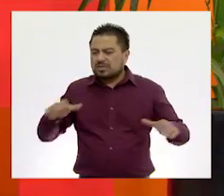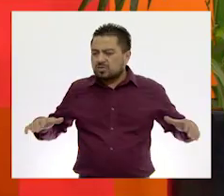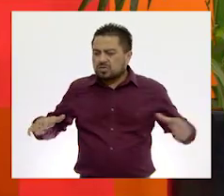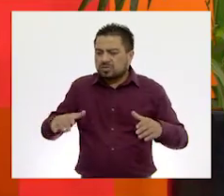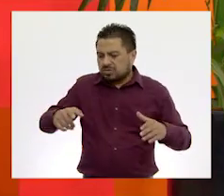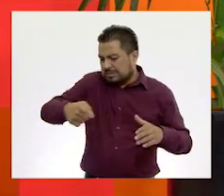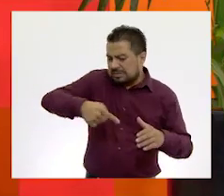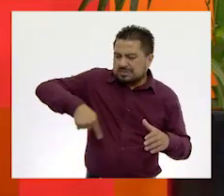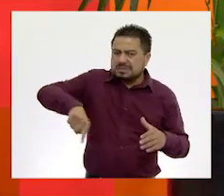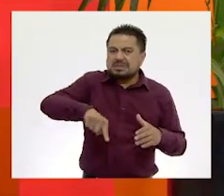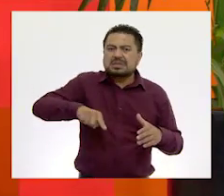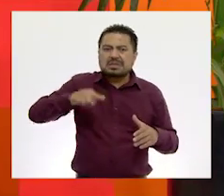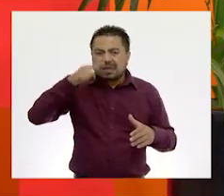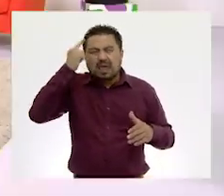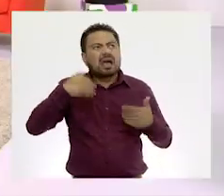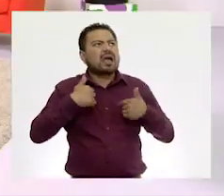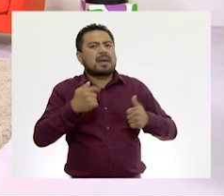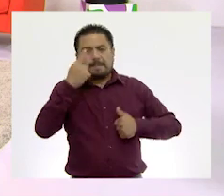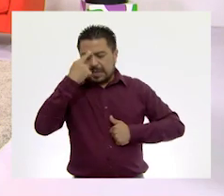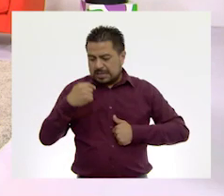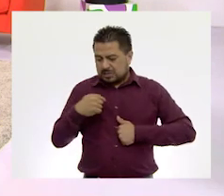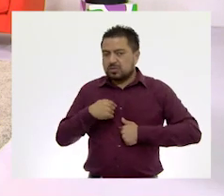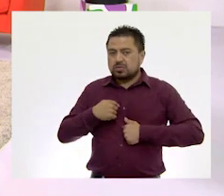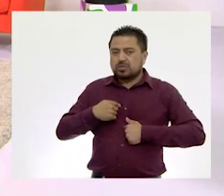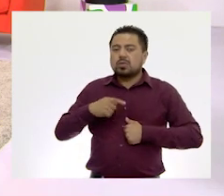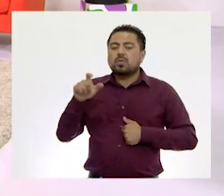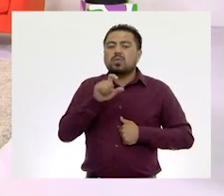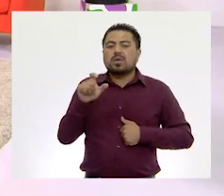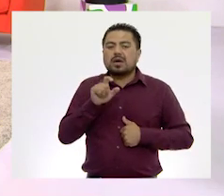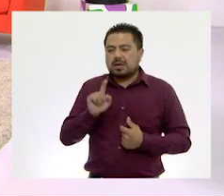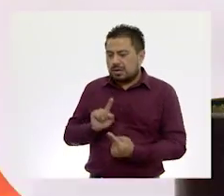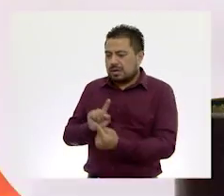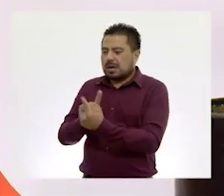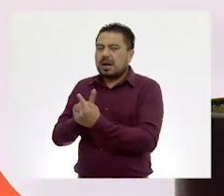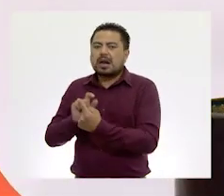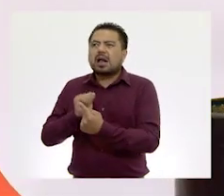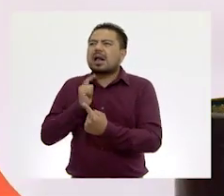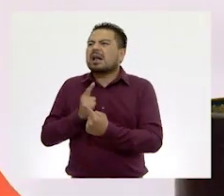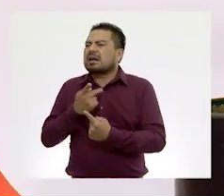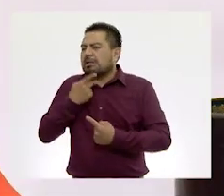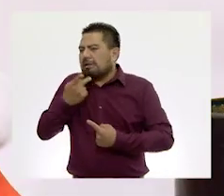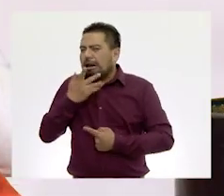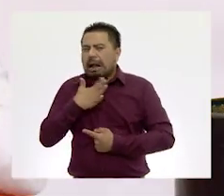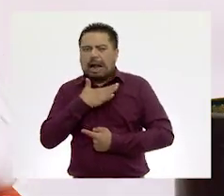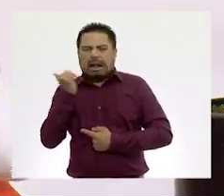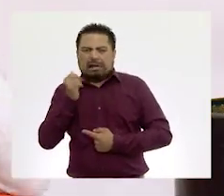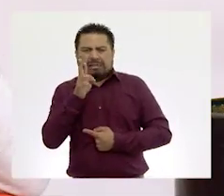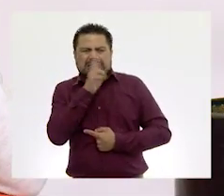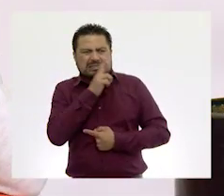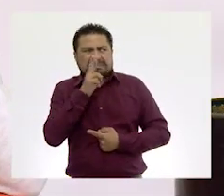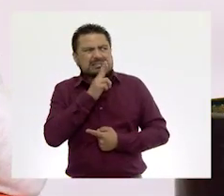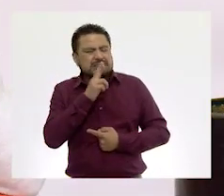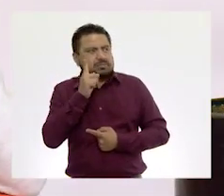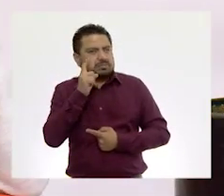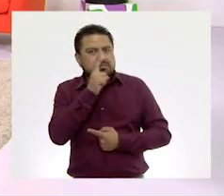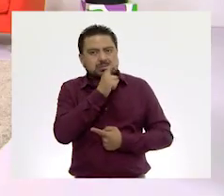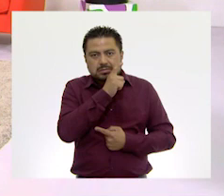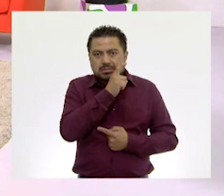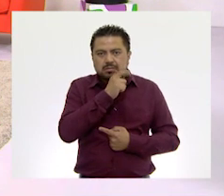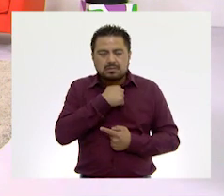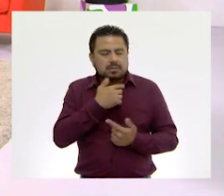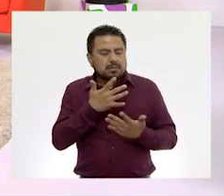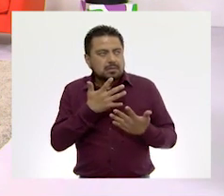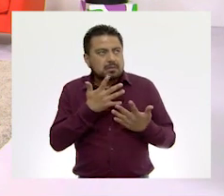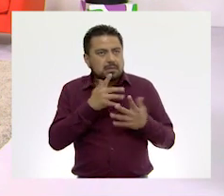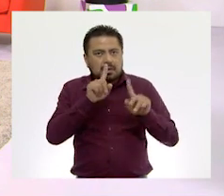entre sí, más fácilmente que para nosotros cuando estamos frente a alguien que nos habla en alemán o en ruso y que nos quedamos